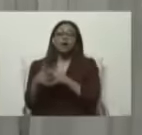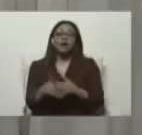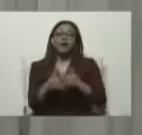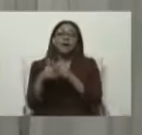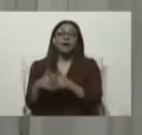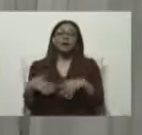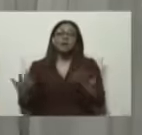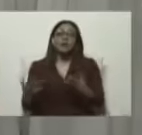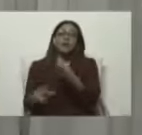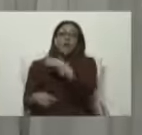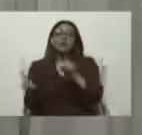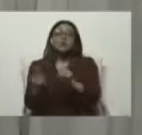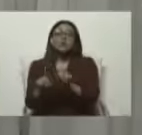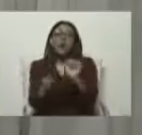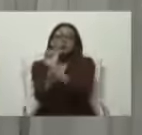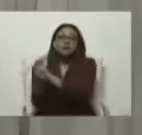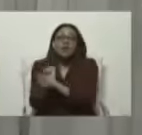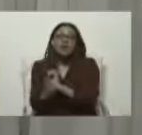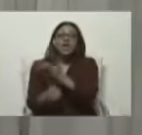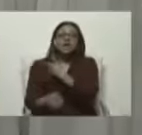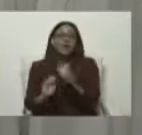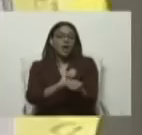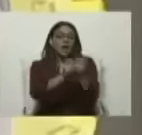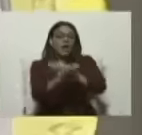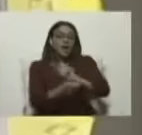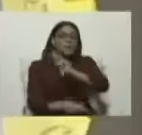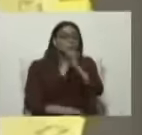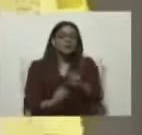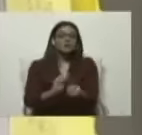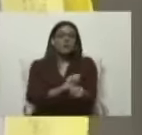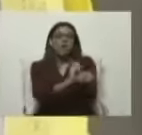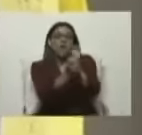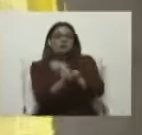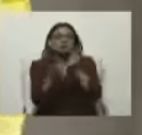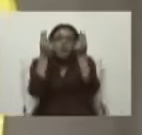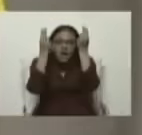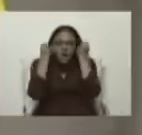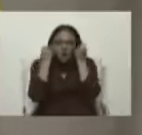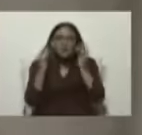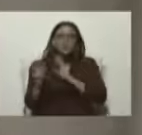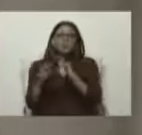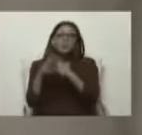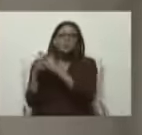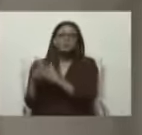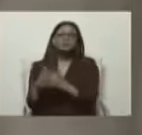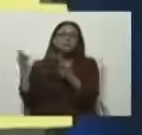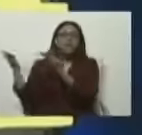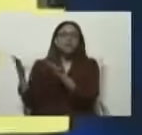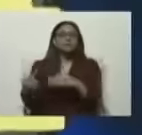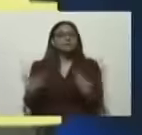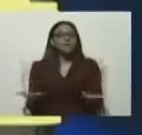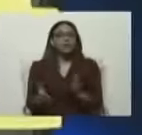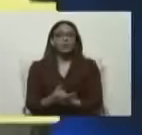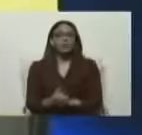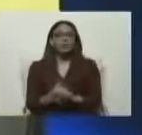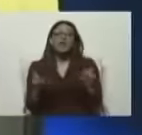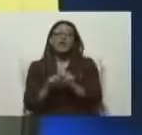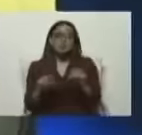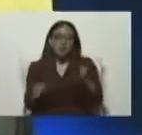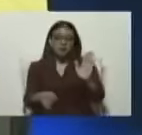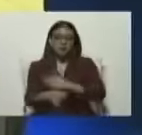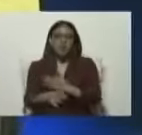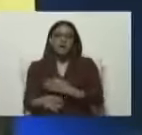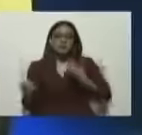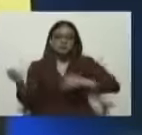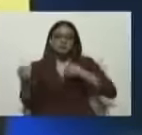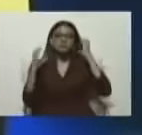Son esclavos, quieren convertirnos en esclavos de esclavos, como decía la canción de Ali Primera, como dice la canción de